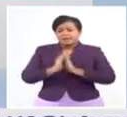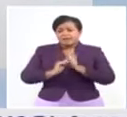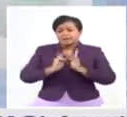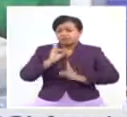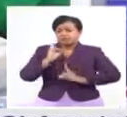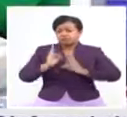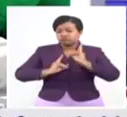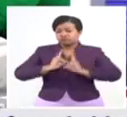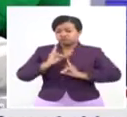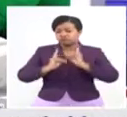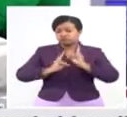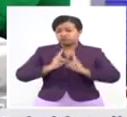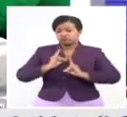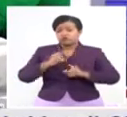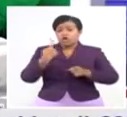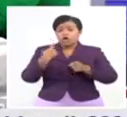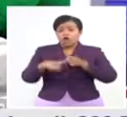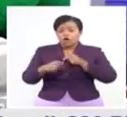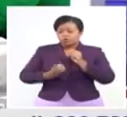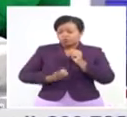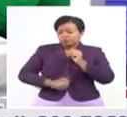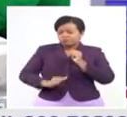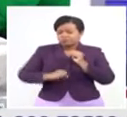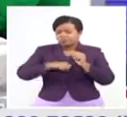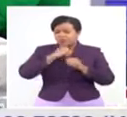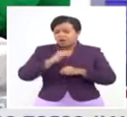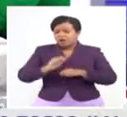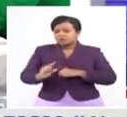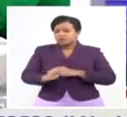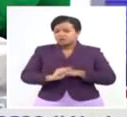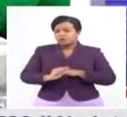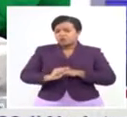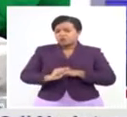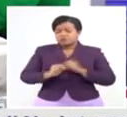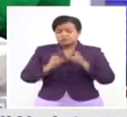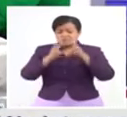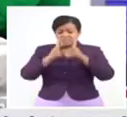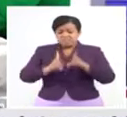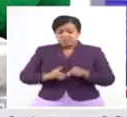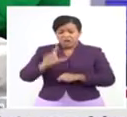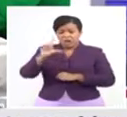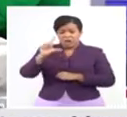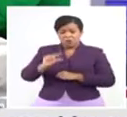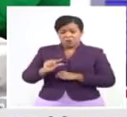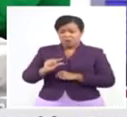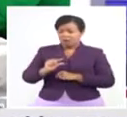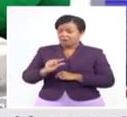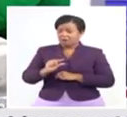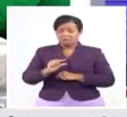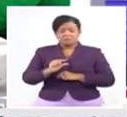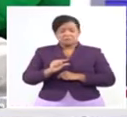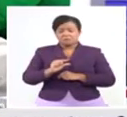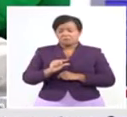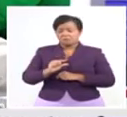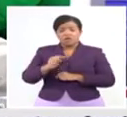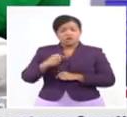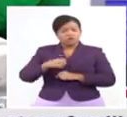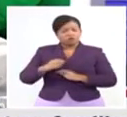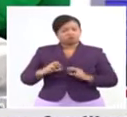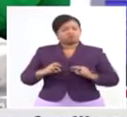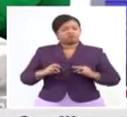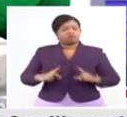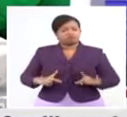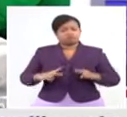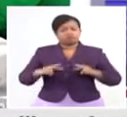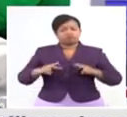que se incrementa lejos de disminuir. Y no me cansaré de reiterar el riesgo que